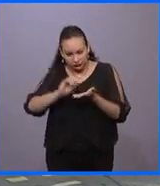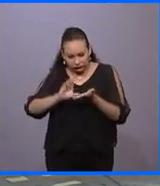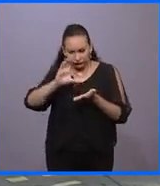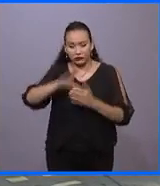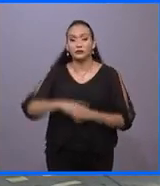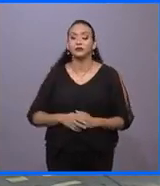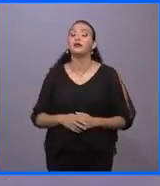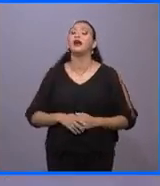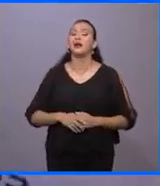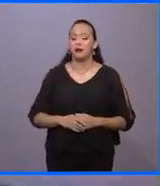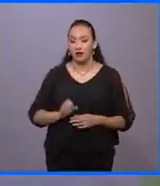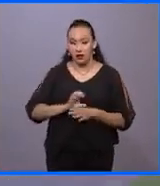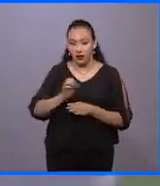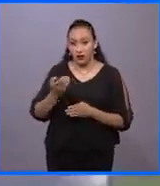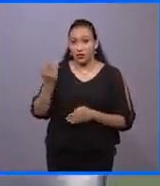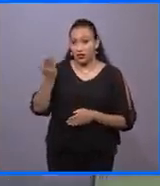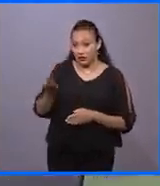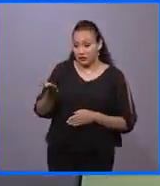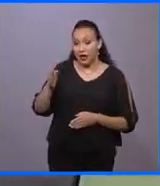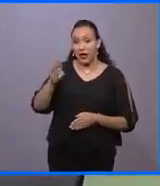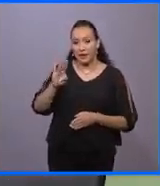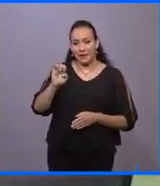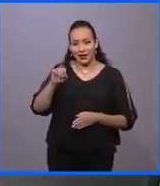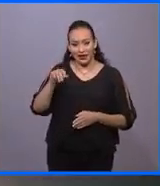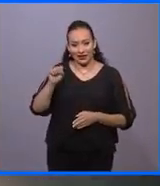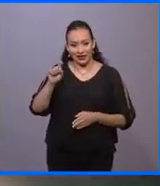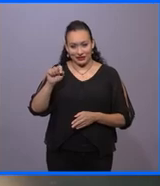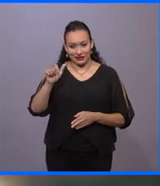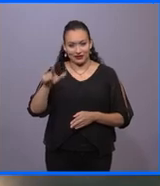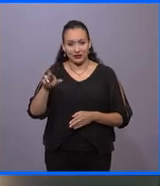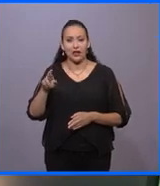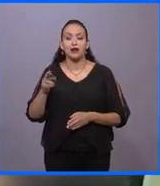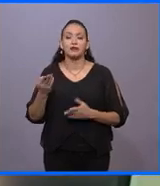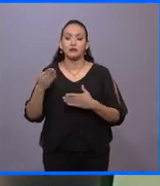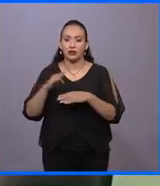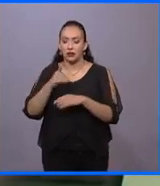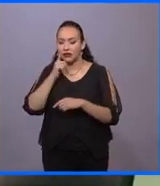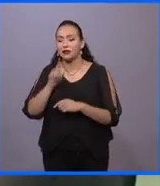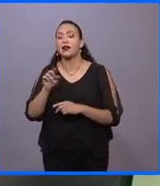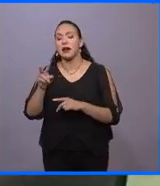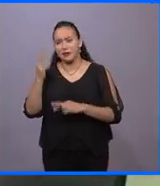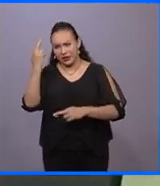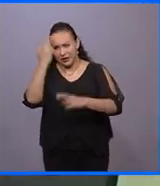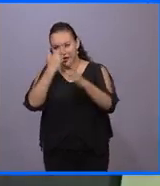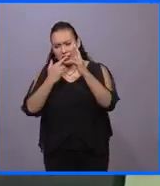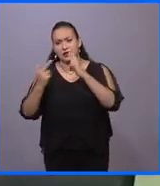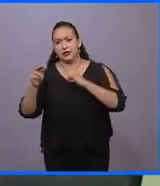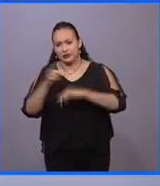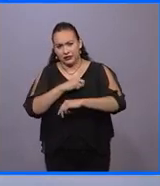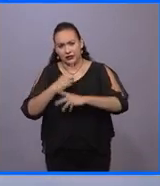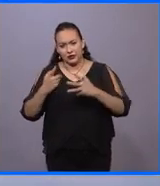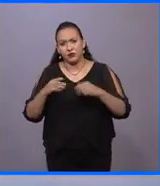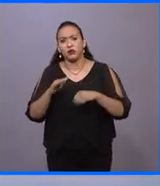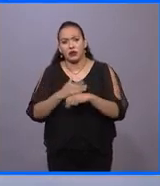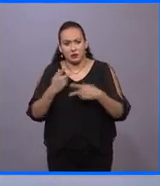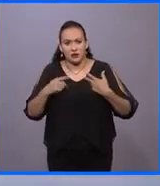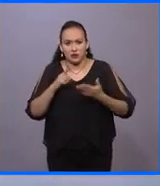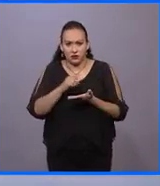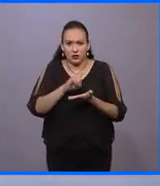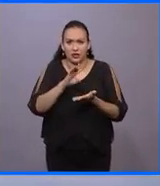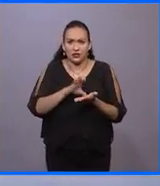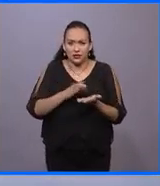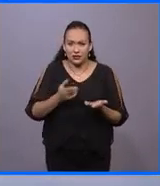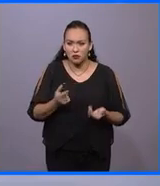se ordena a la dependencia que interprete las reglas de operación del programa Pensión para el Bienestar de las Personas con